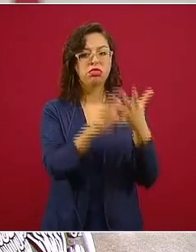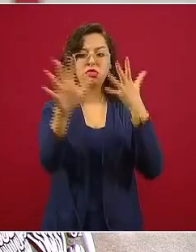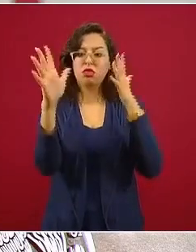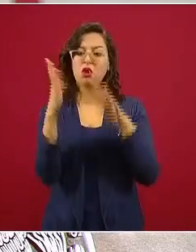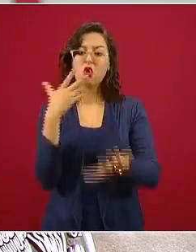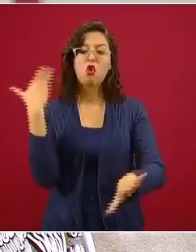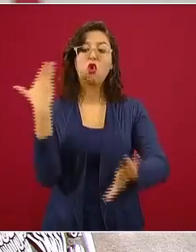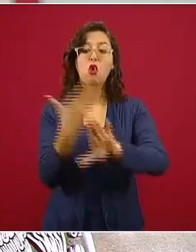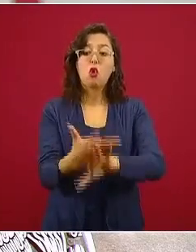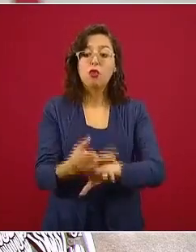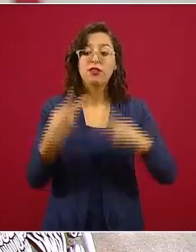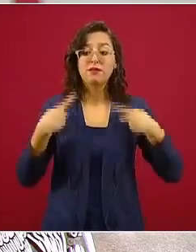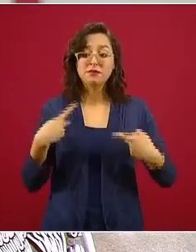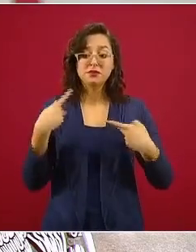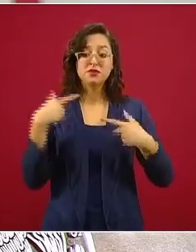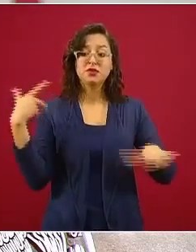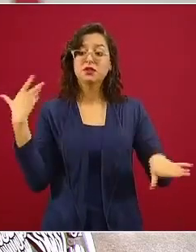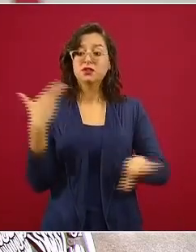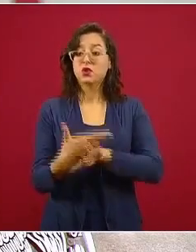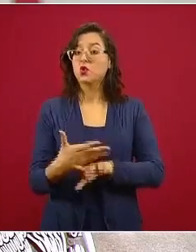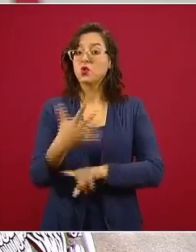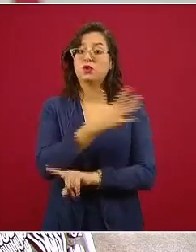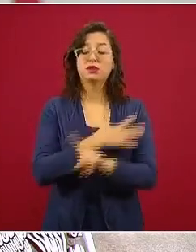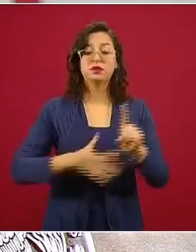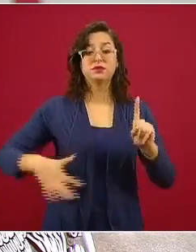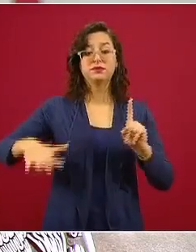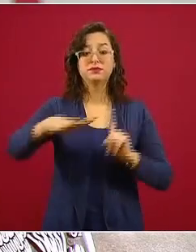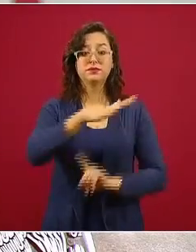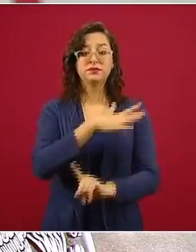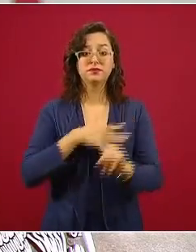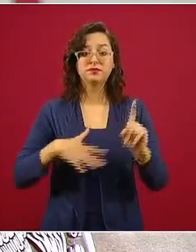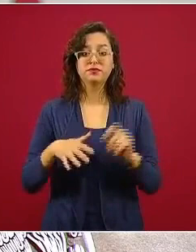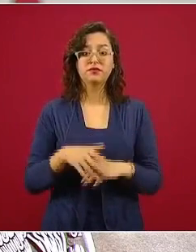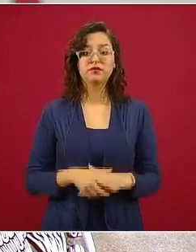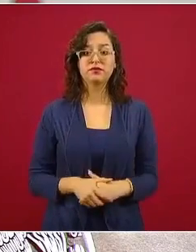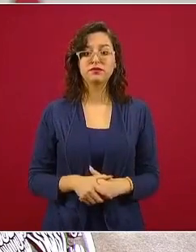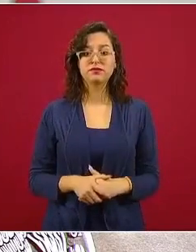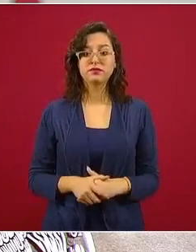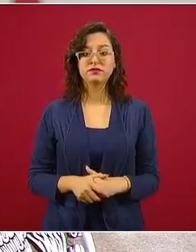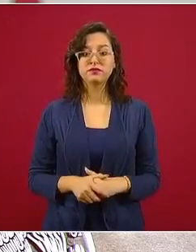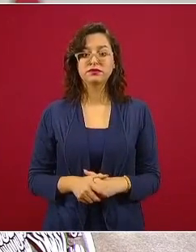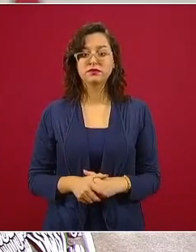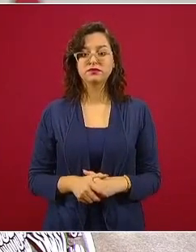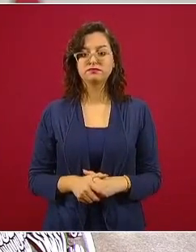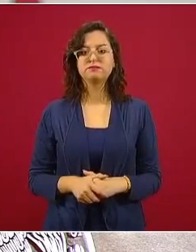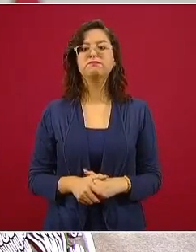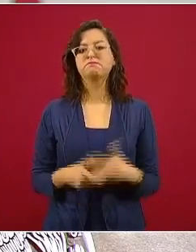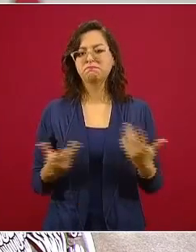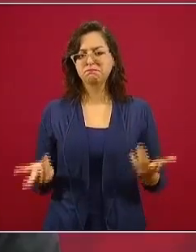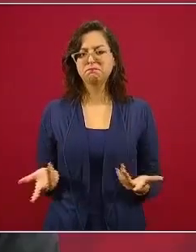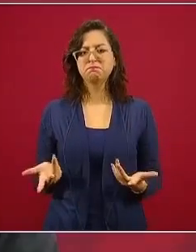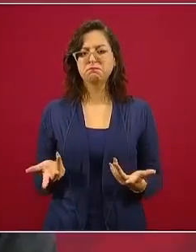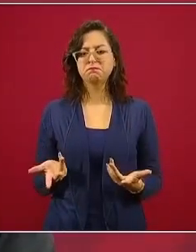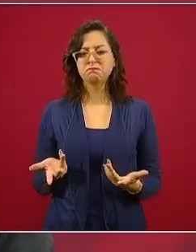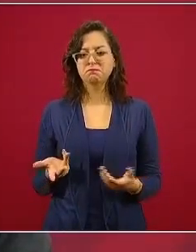a la población, a la sociedad. Entonces, sí va a seguir interviniendo